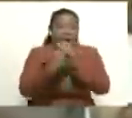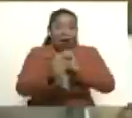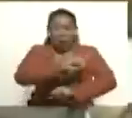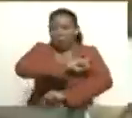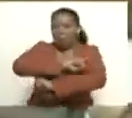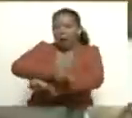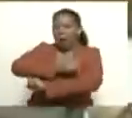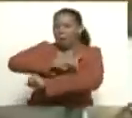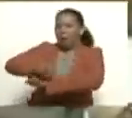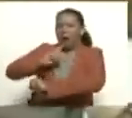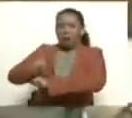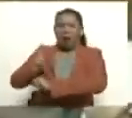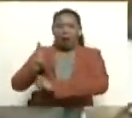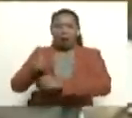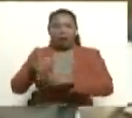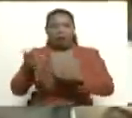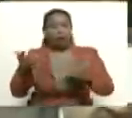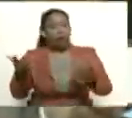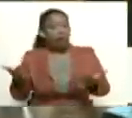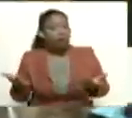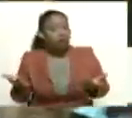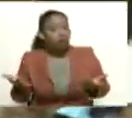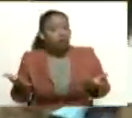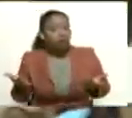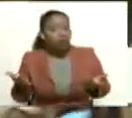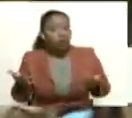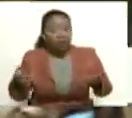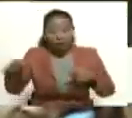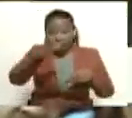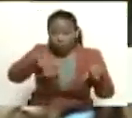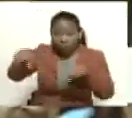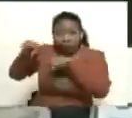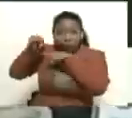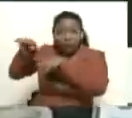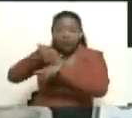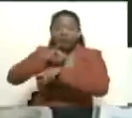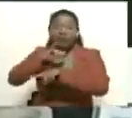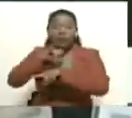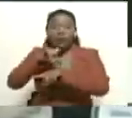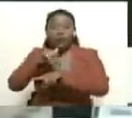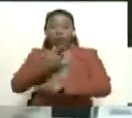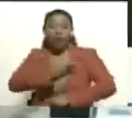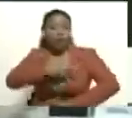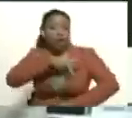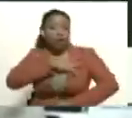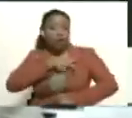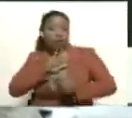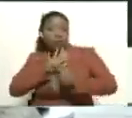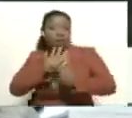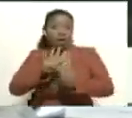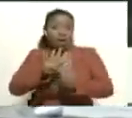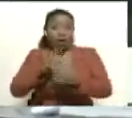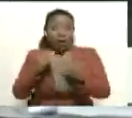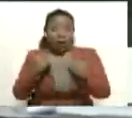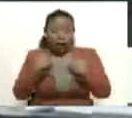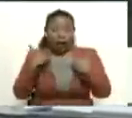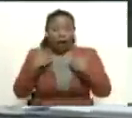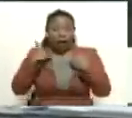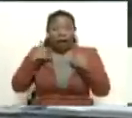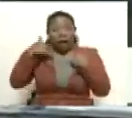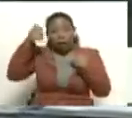dictadura. Es decir, que todas estas penurias que vive y que vivió nuestro